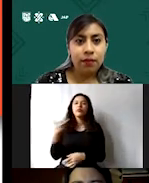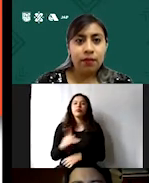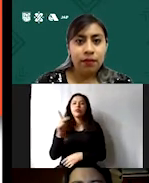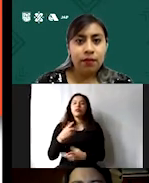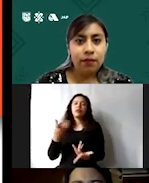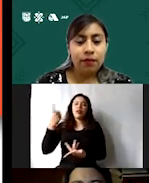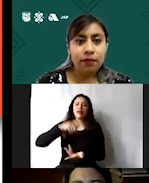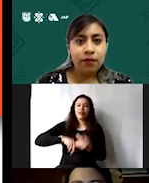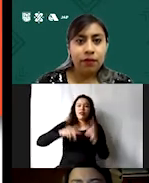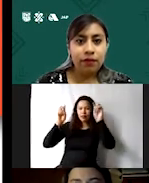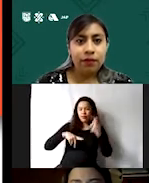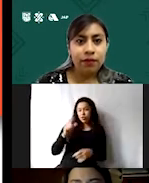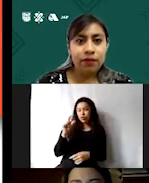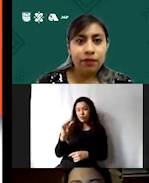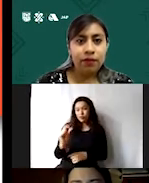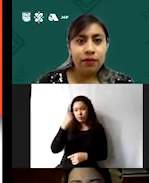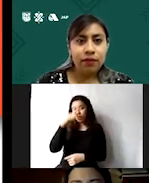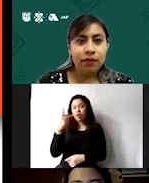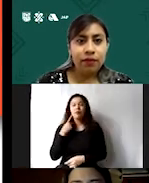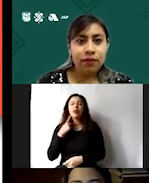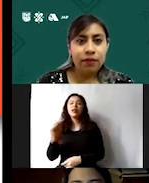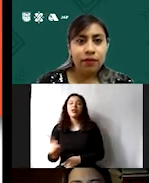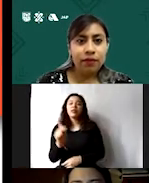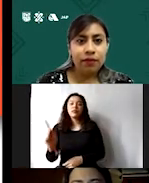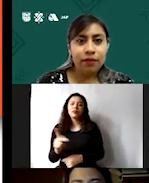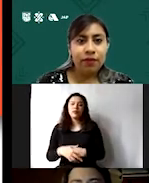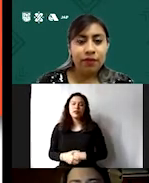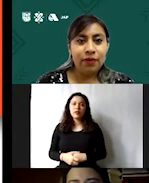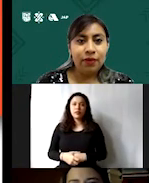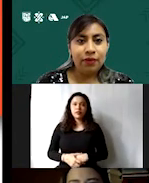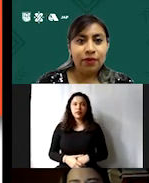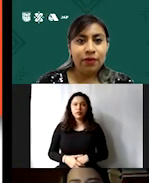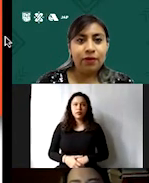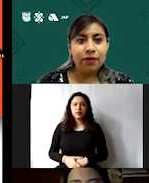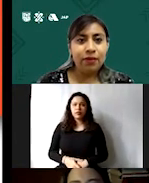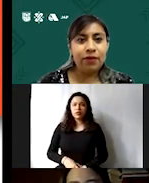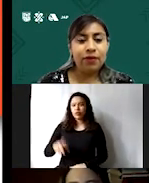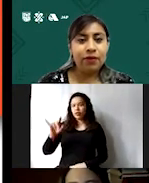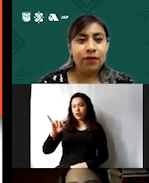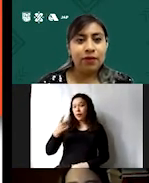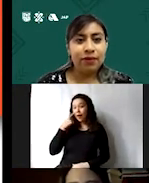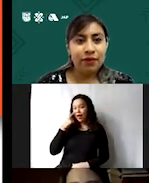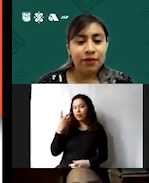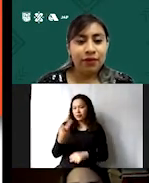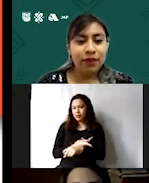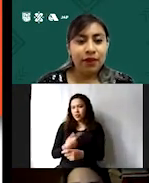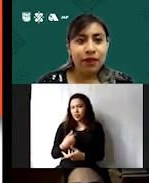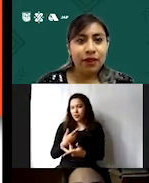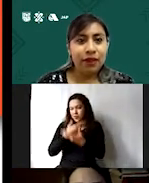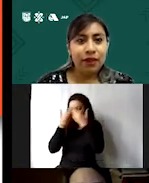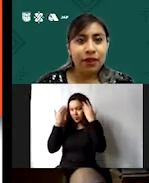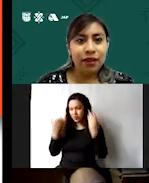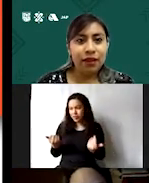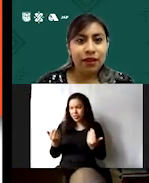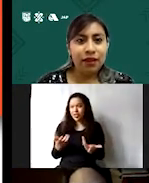y en contenido pues veo poco sobre políticas públicas. Sí, lo que pasa es que, bueno, no sé ahí si ya fue